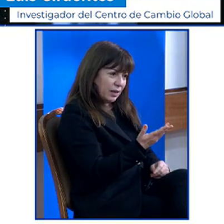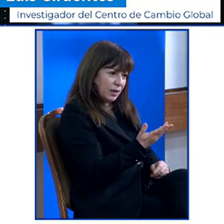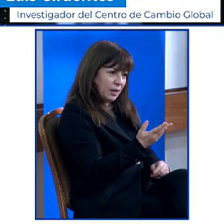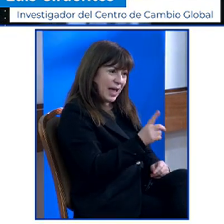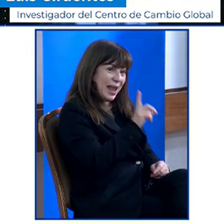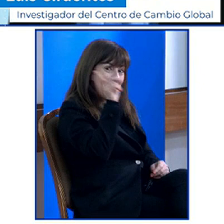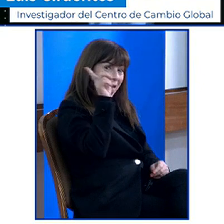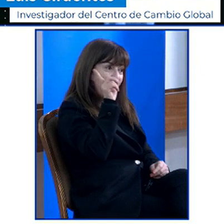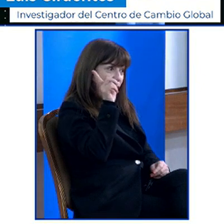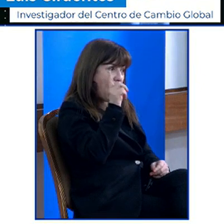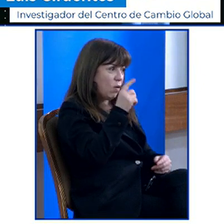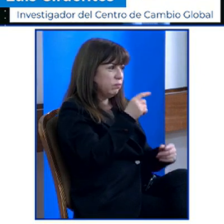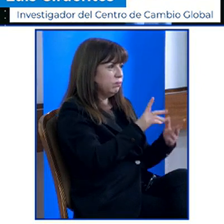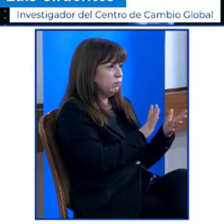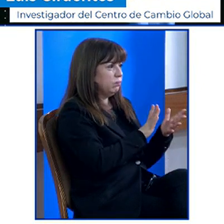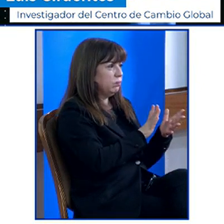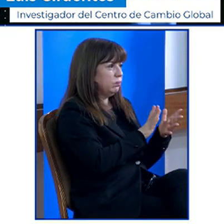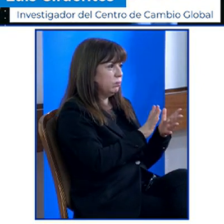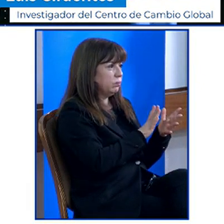del medio,